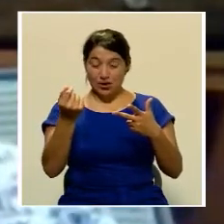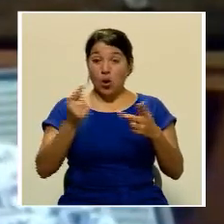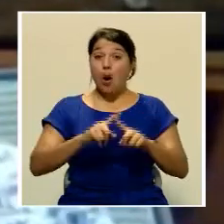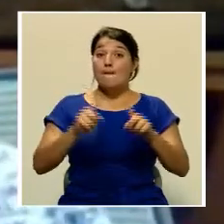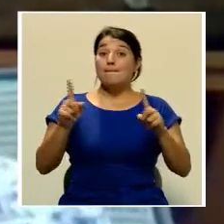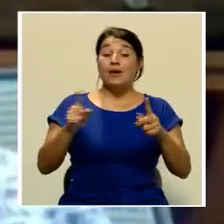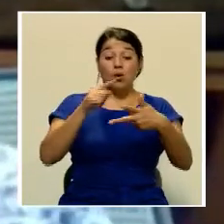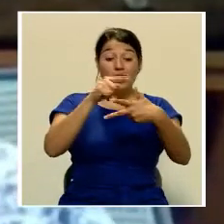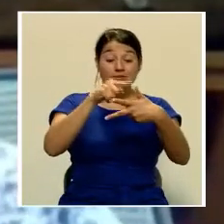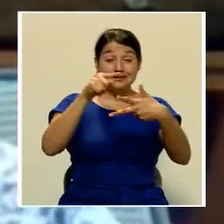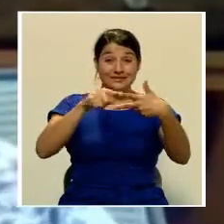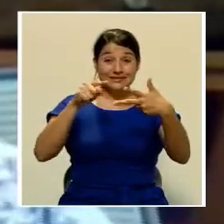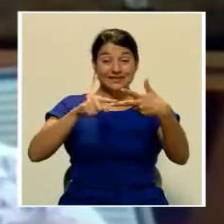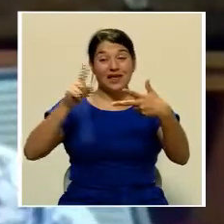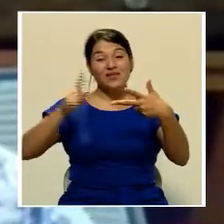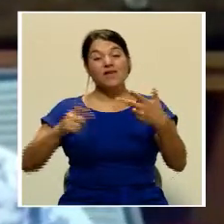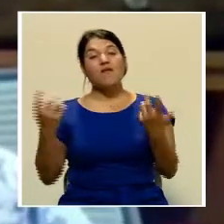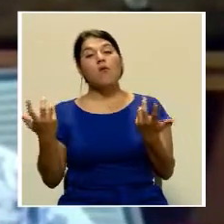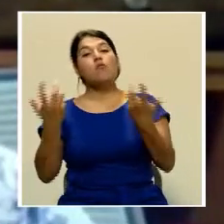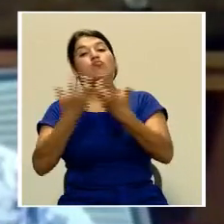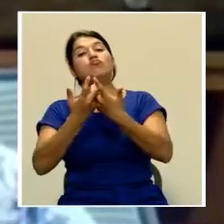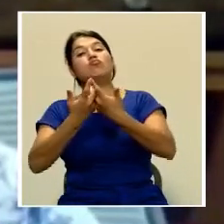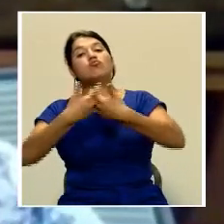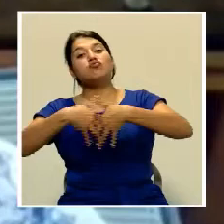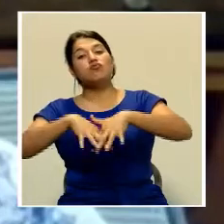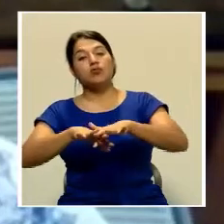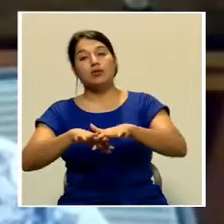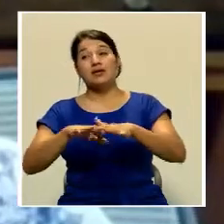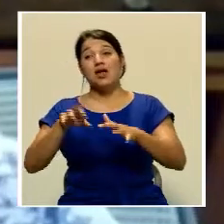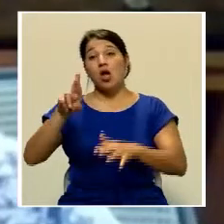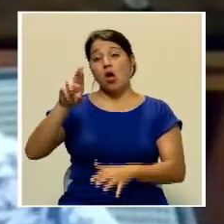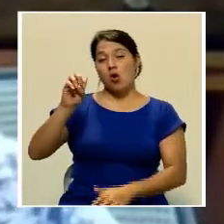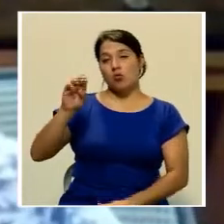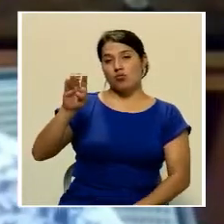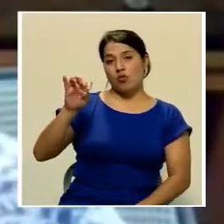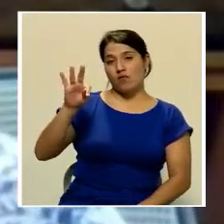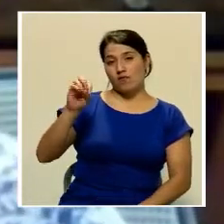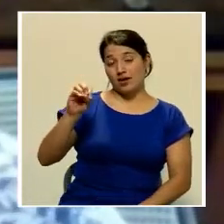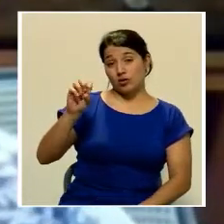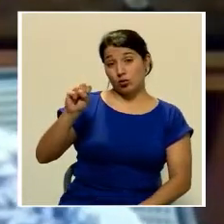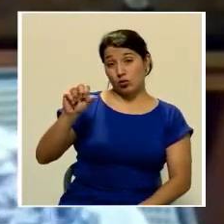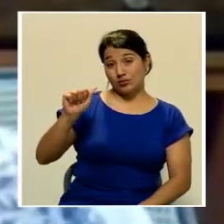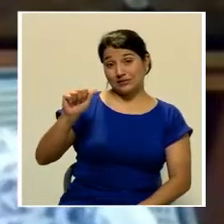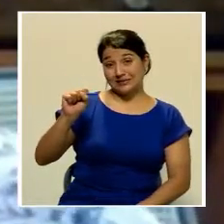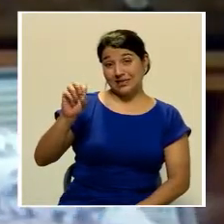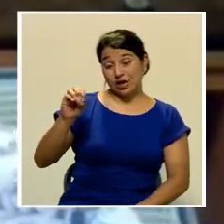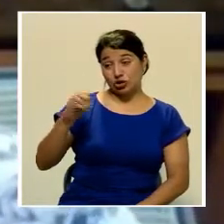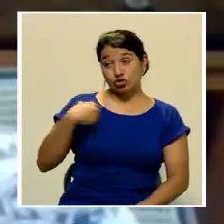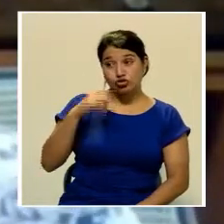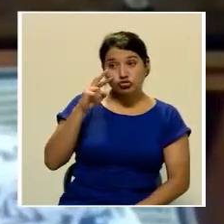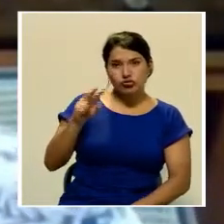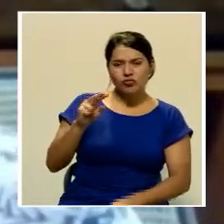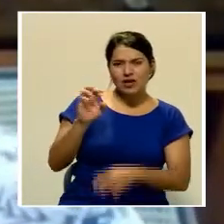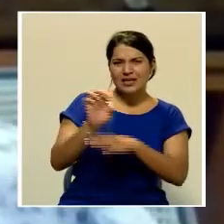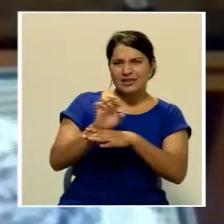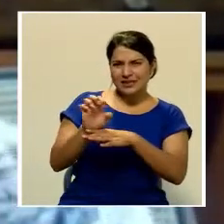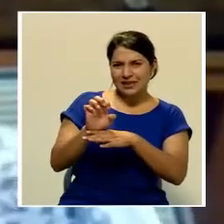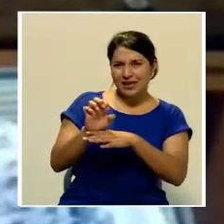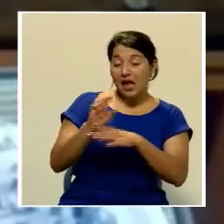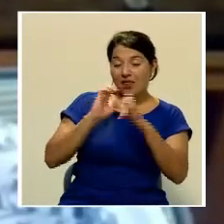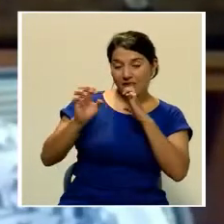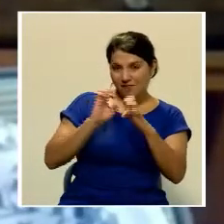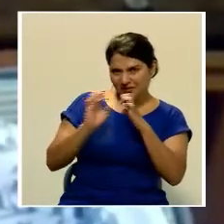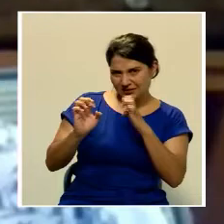que articular, ¿verdad? Bueno, don Roberto Sasso en esa entrevista hablaba de cómo había tanta fibra óptica,